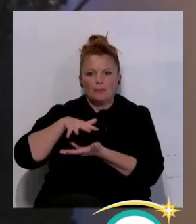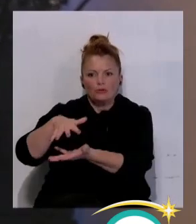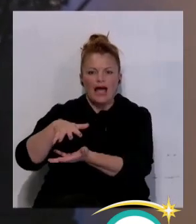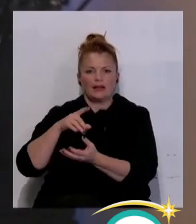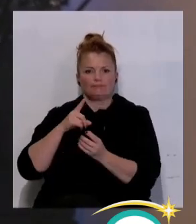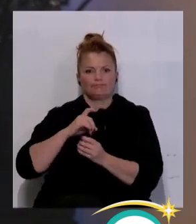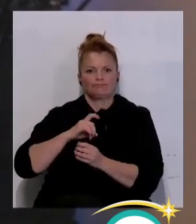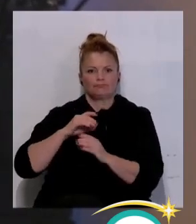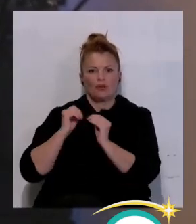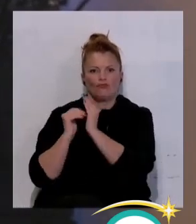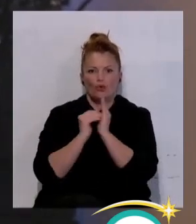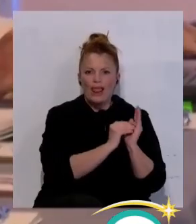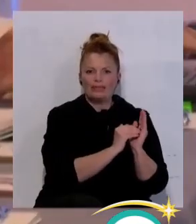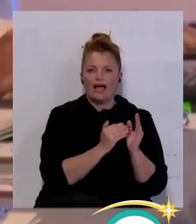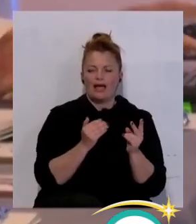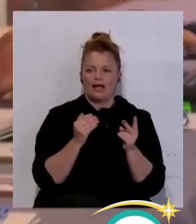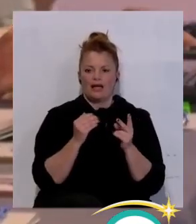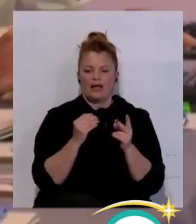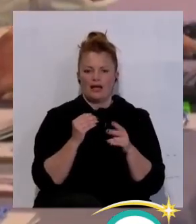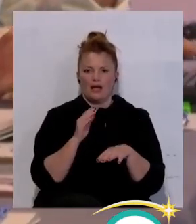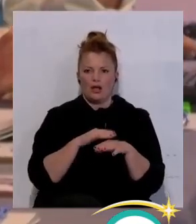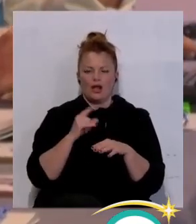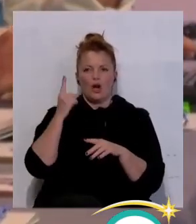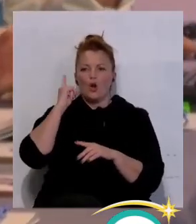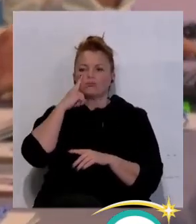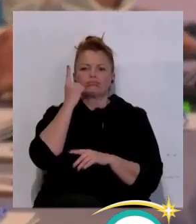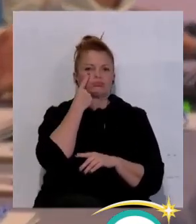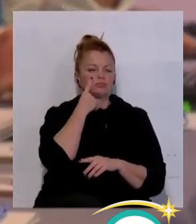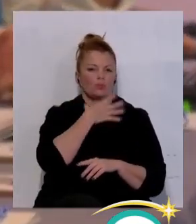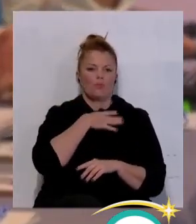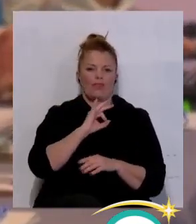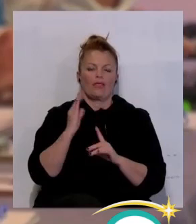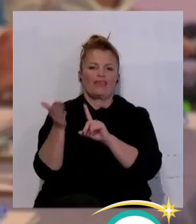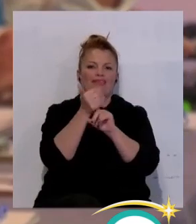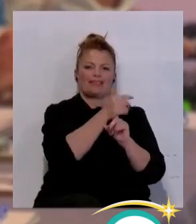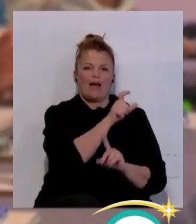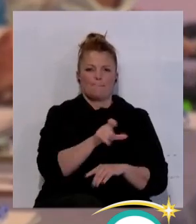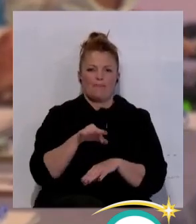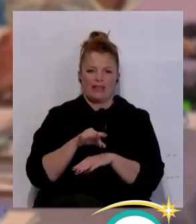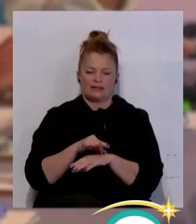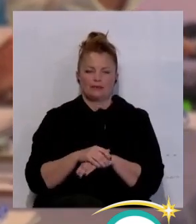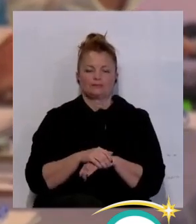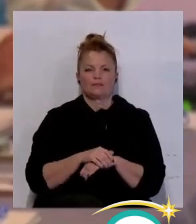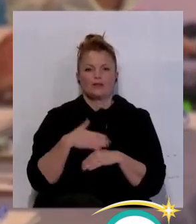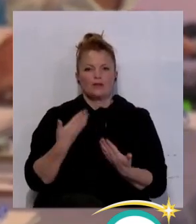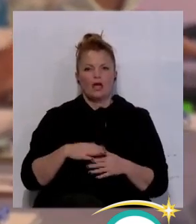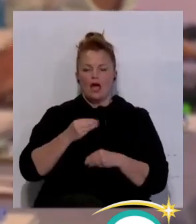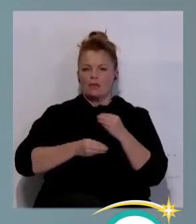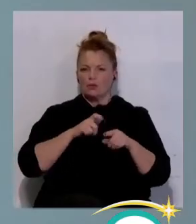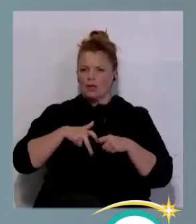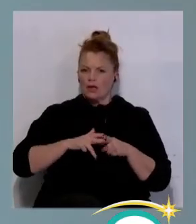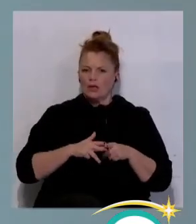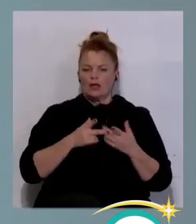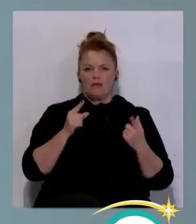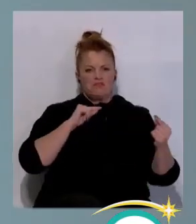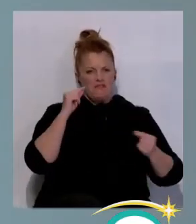furgoneta, y ir a aquellos localizaciones que sabemos que podemos detectar esos pacientes, ¿no? Entonces, bueno, hacemos talleres, mesas